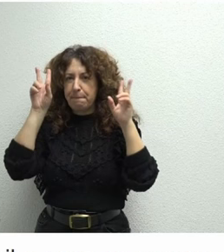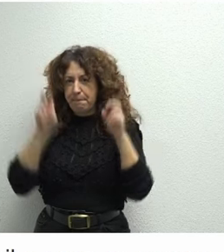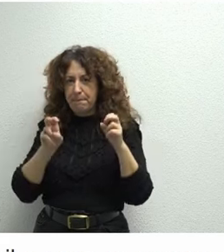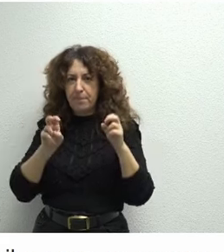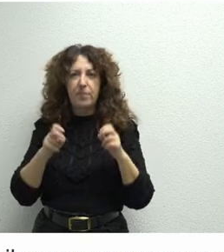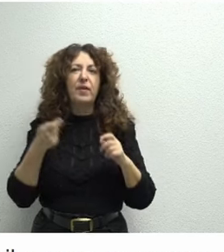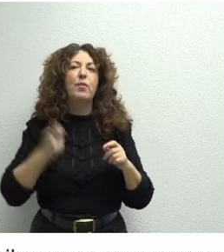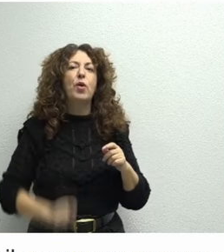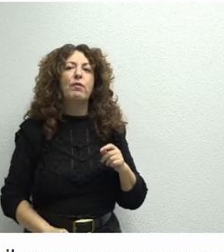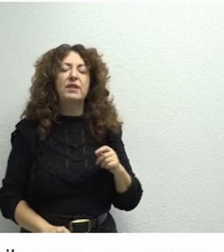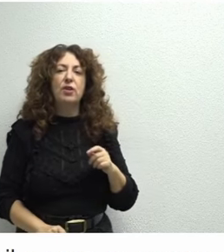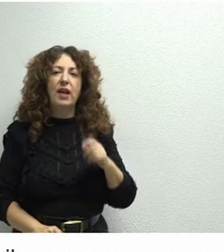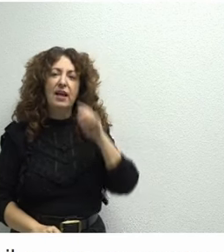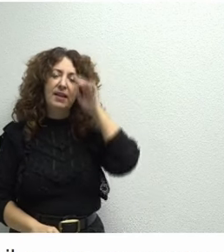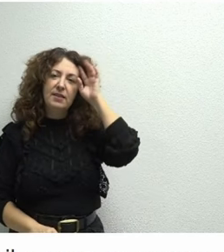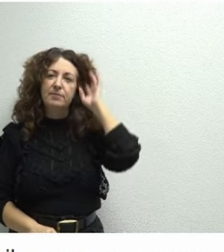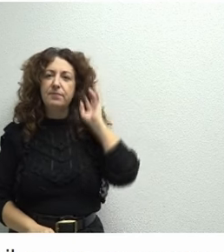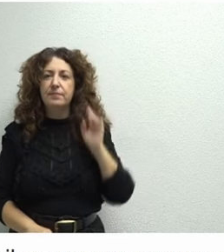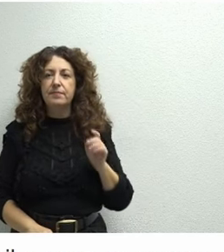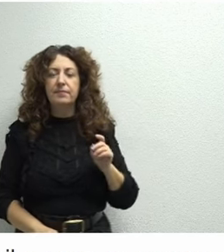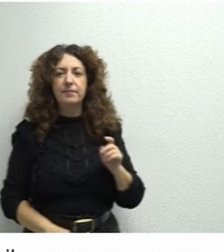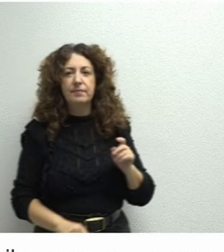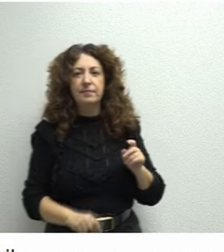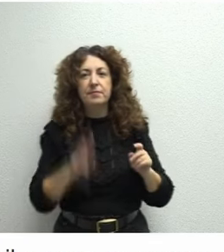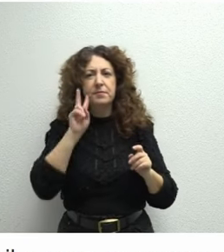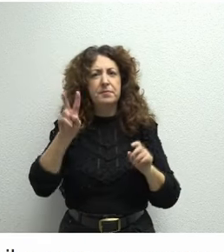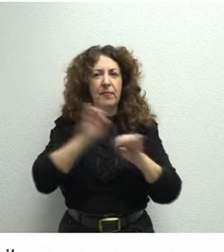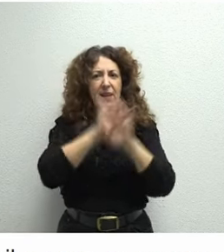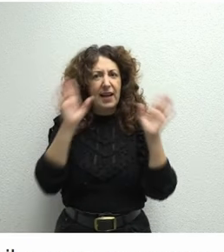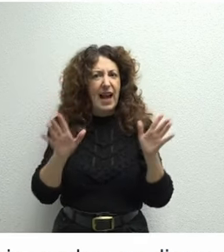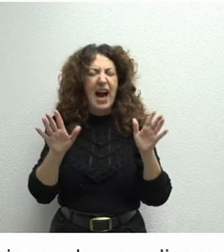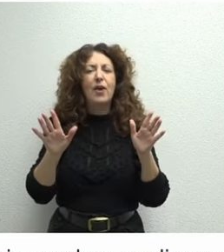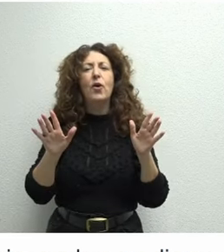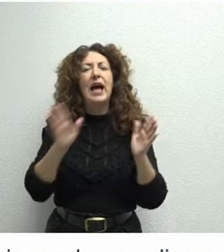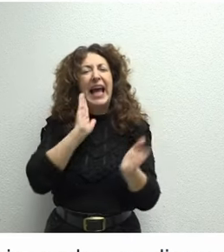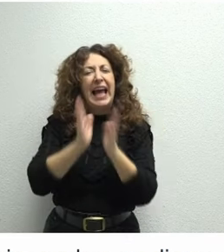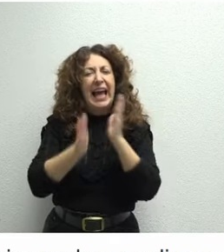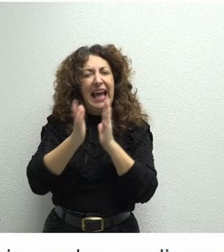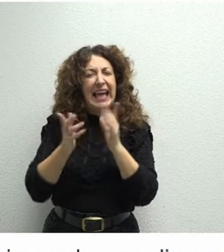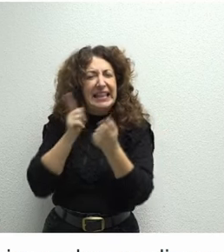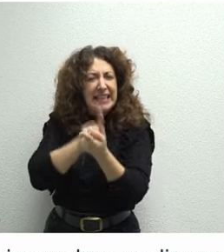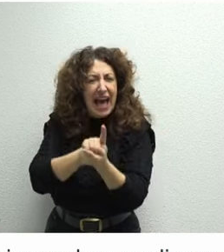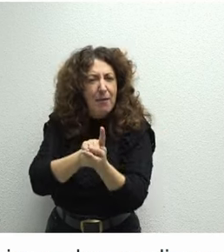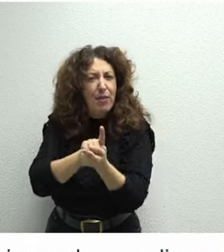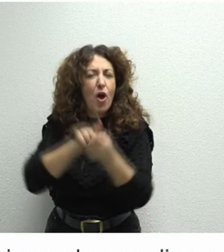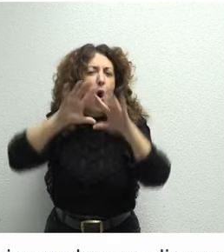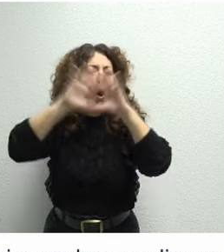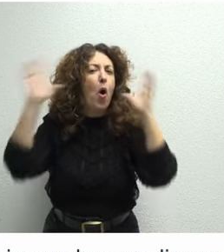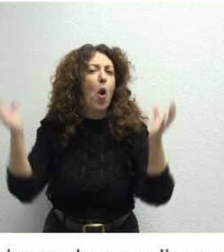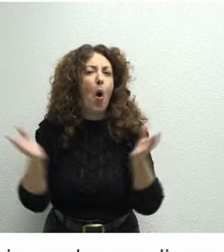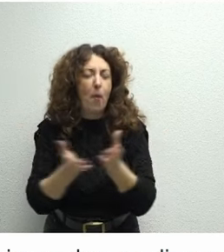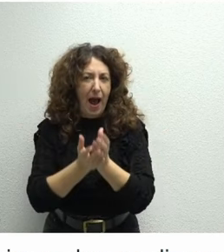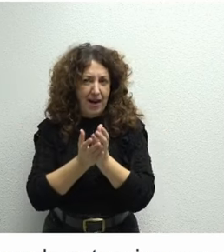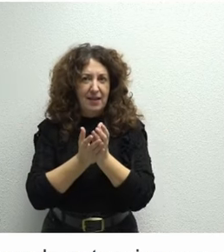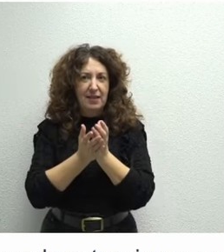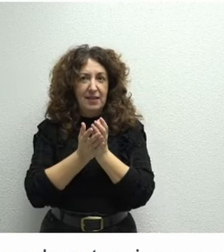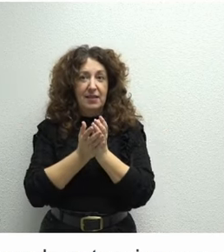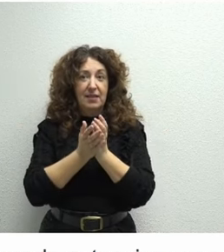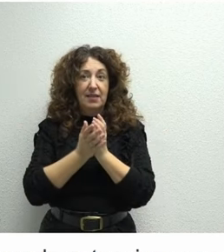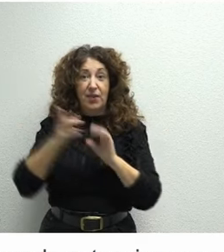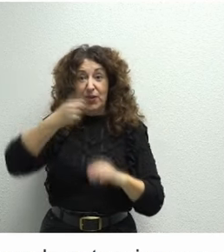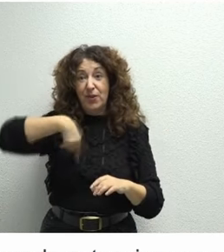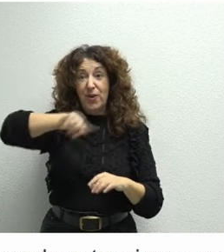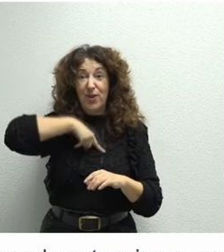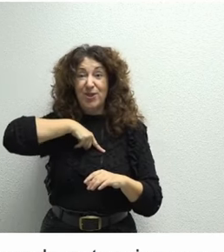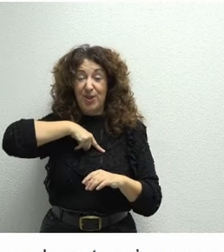profesionales Pues bueno eh veíamos muy claro que había una intervención global eh luego lo veremos pero igual nosotros como